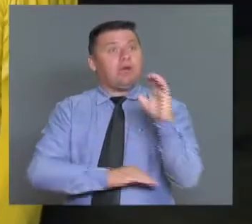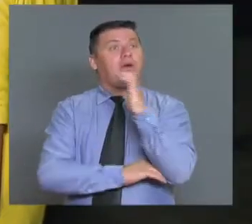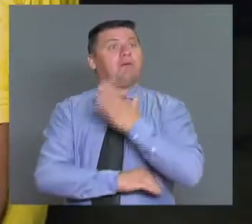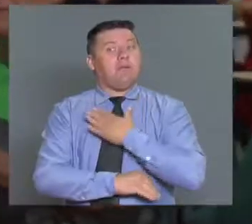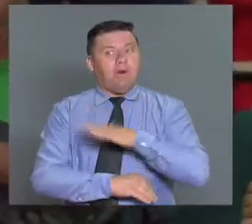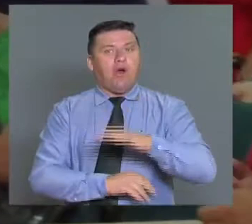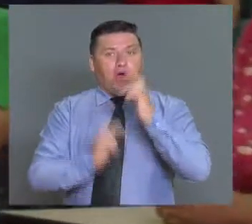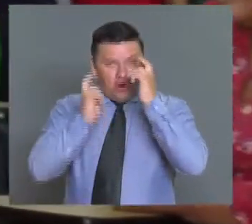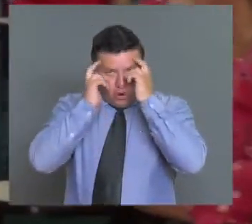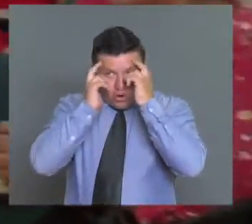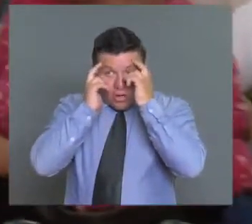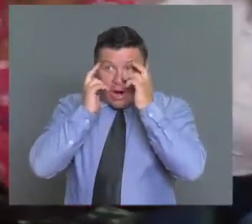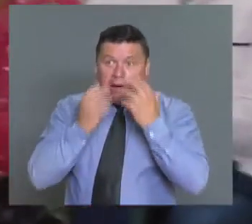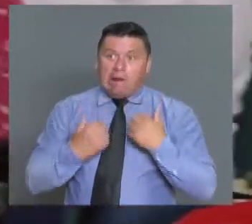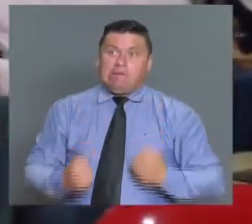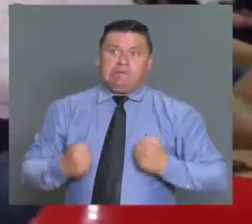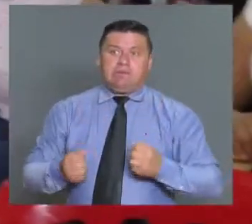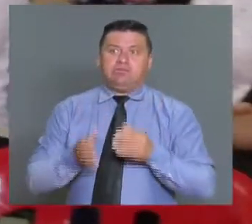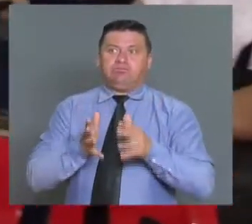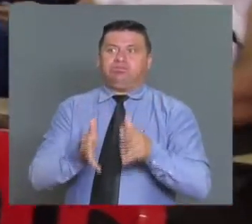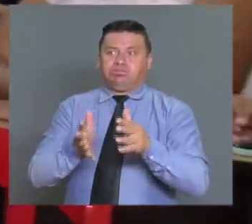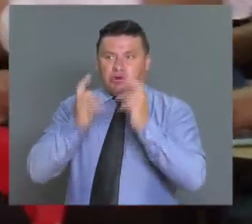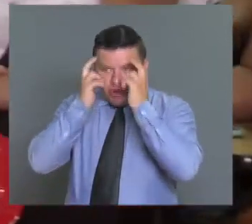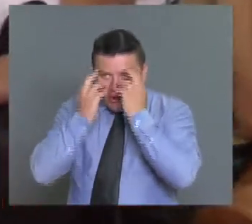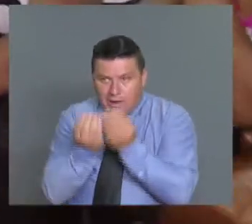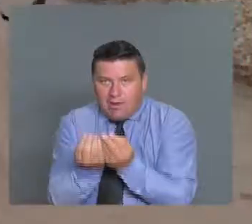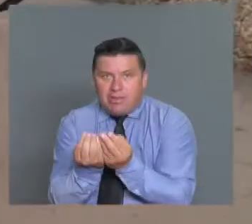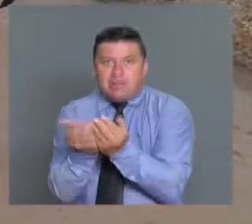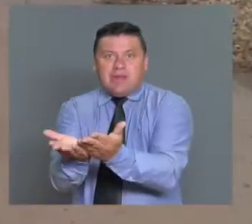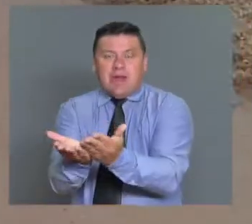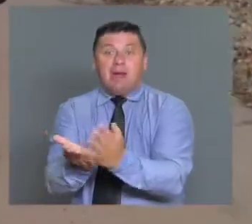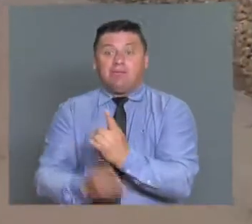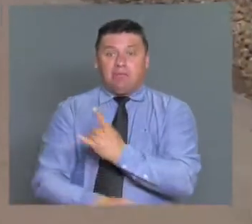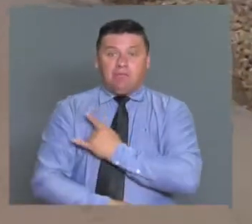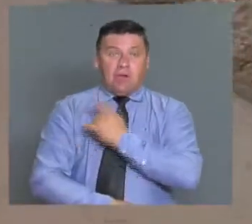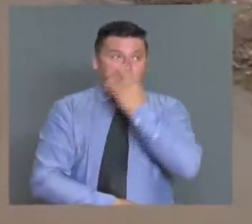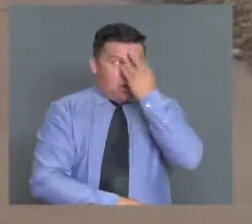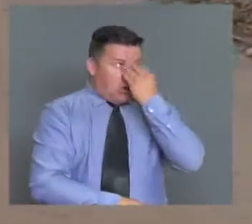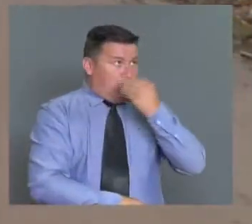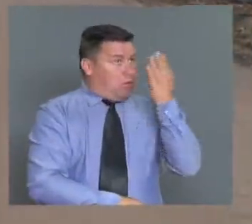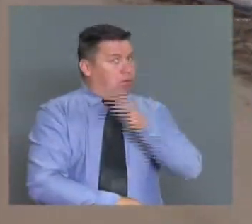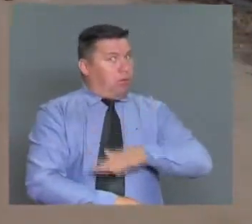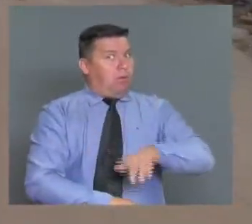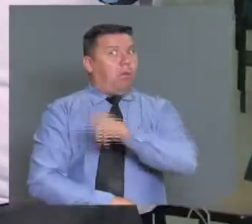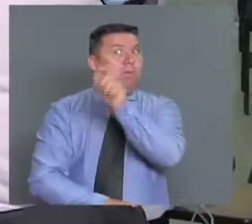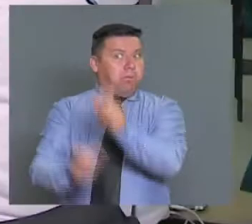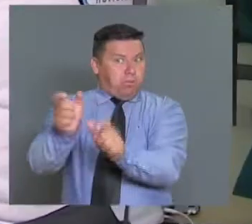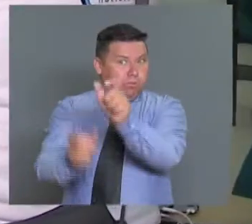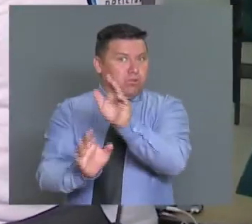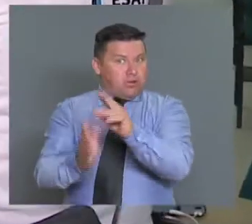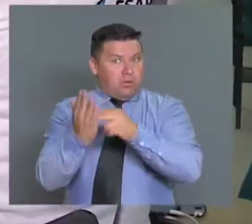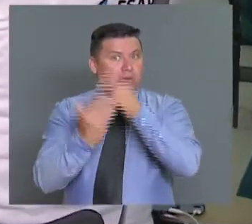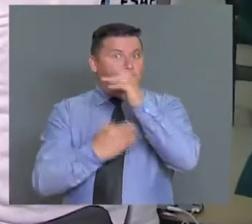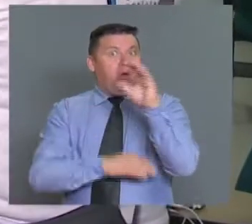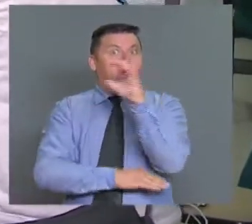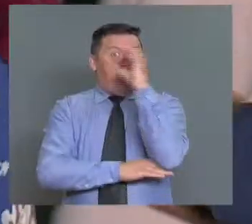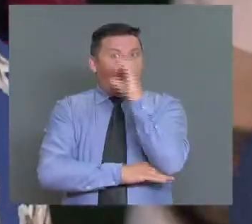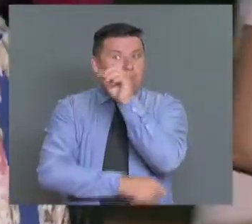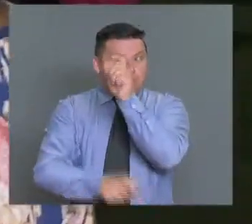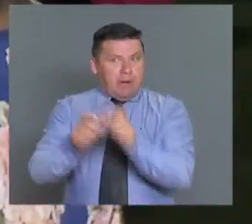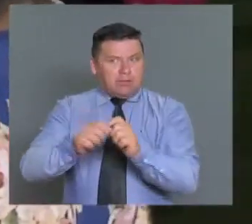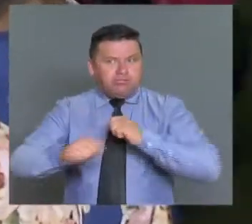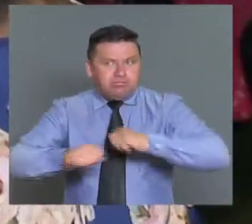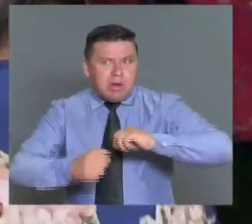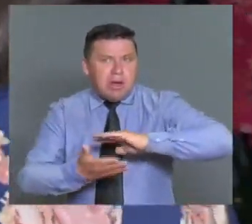conocimiento en el saber administrativo público y en donde la escuela no olvida que existen colombianos de proyección, gestores